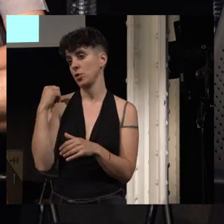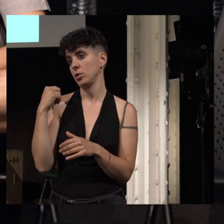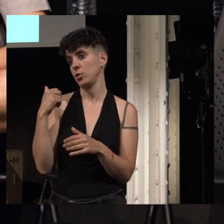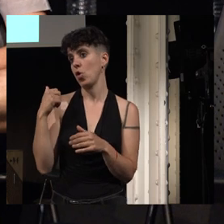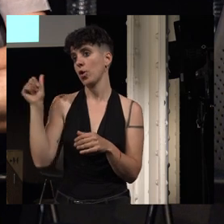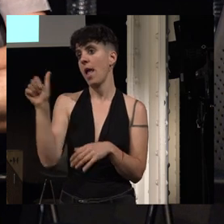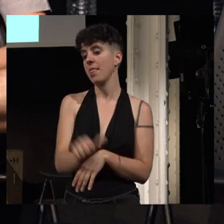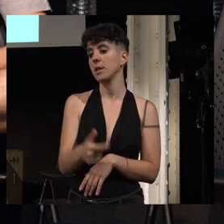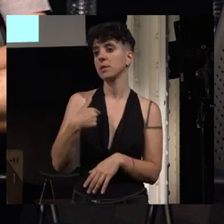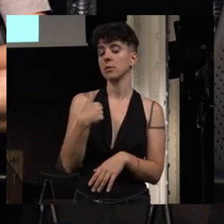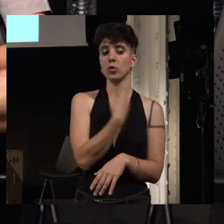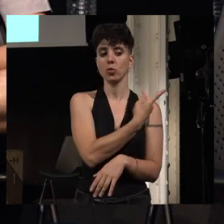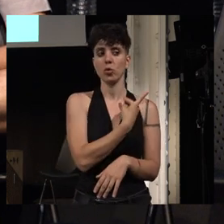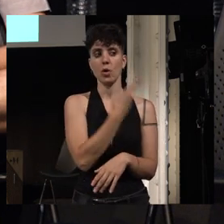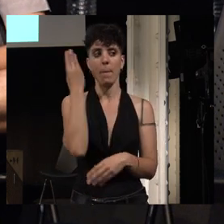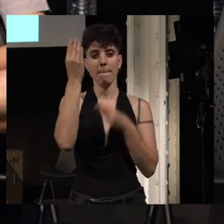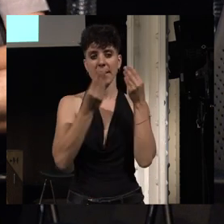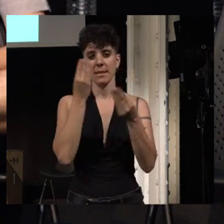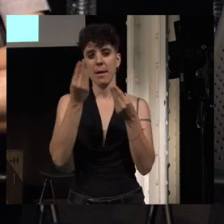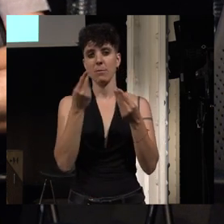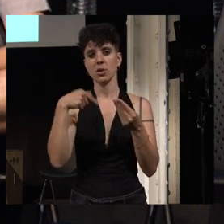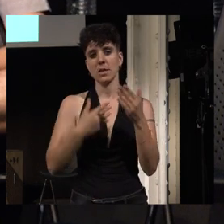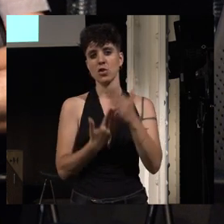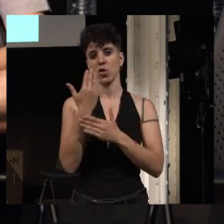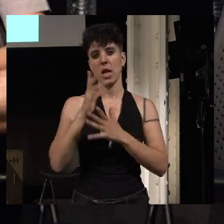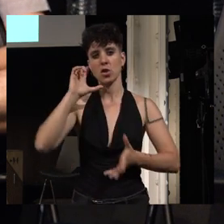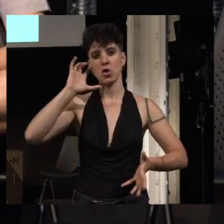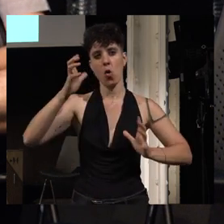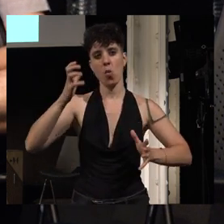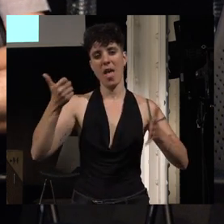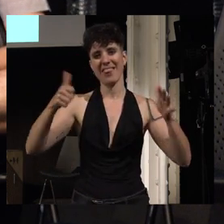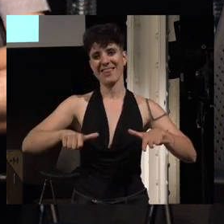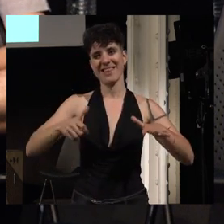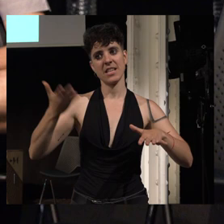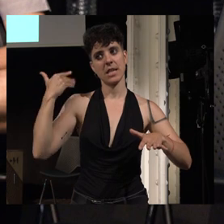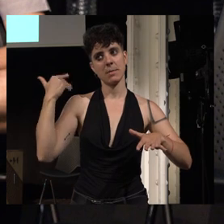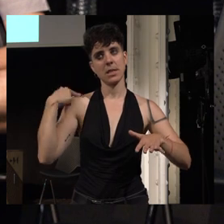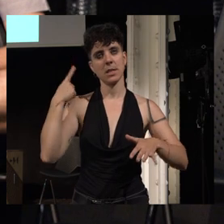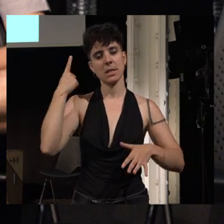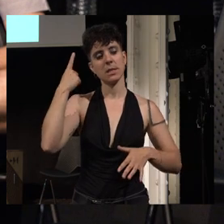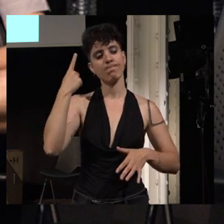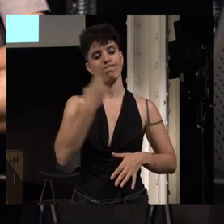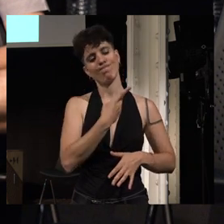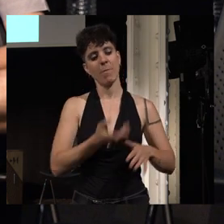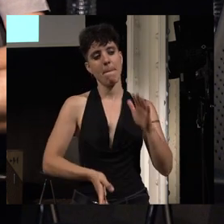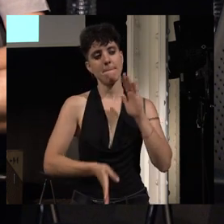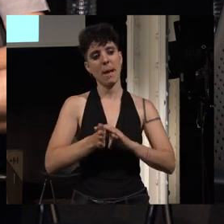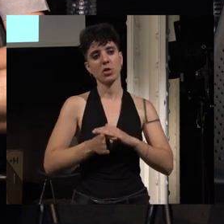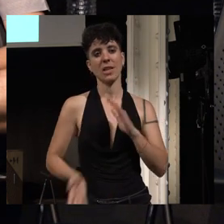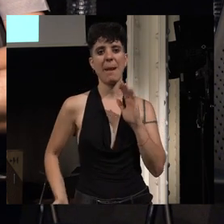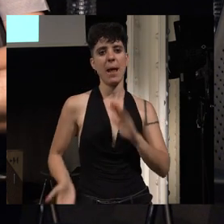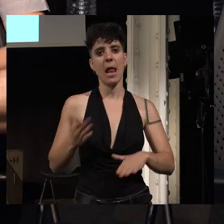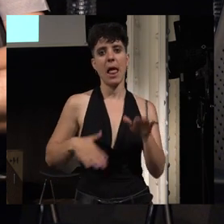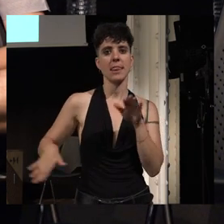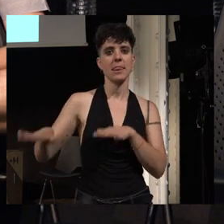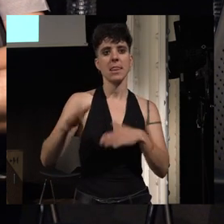yo nos planteábamos estas jornadas en esa locura que hicimos hace 6 meses, que dijimos, vamos a tirar para adelante, ¿no? Y yo creo